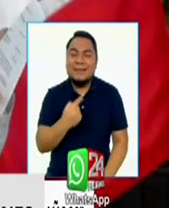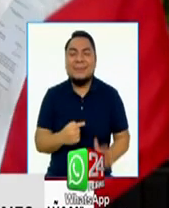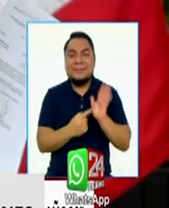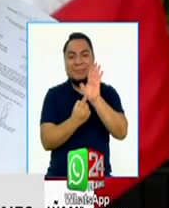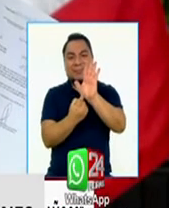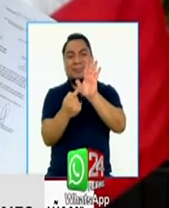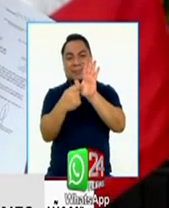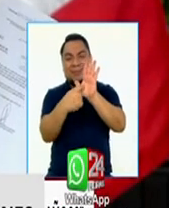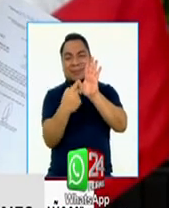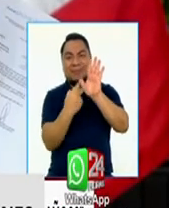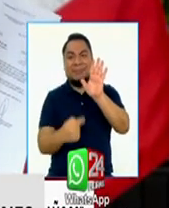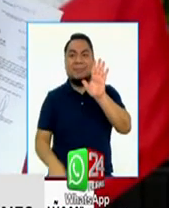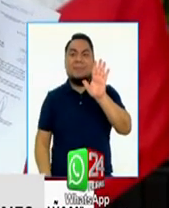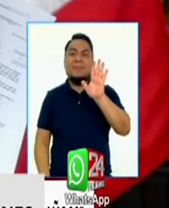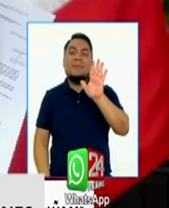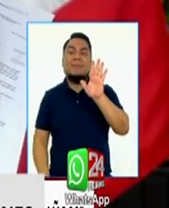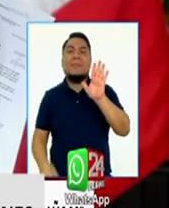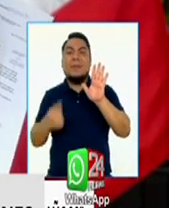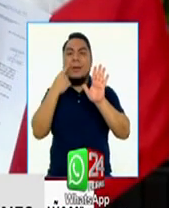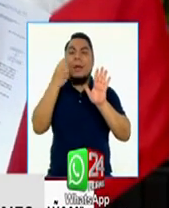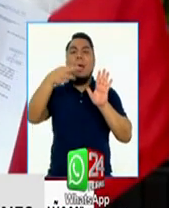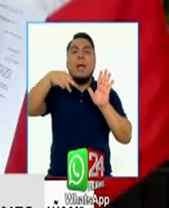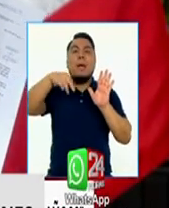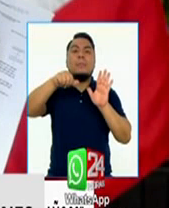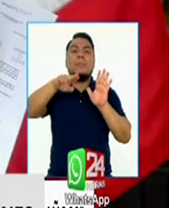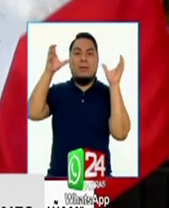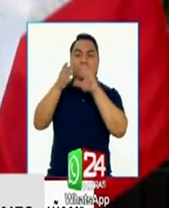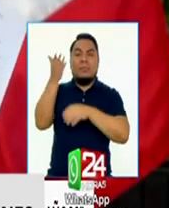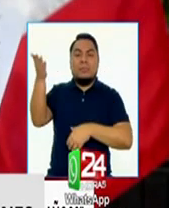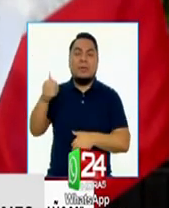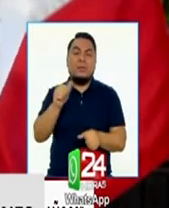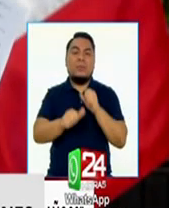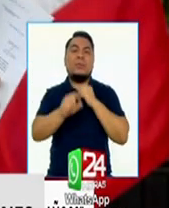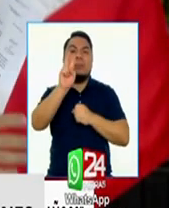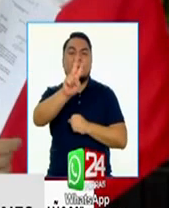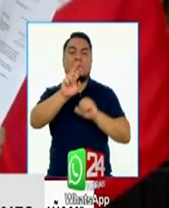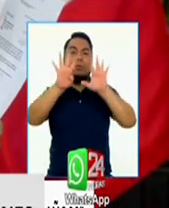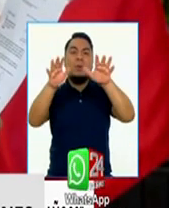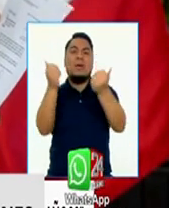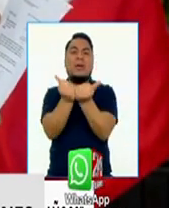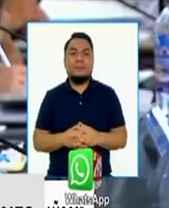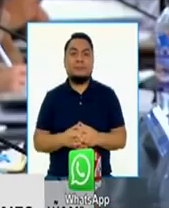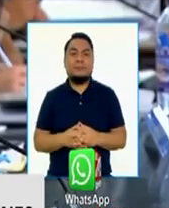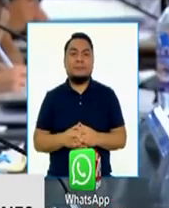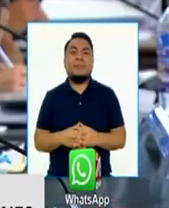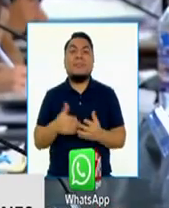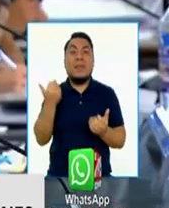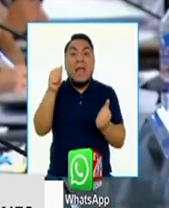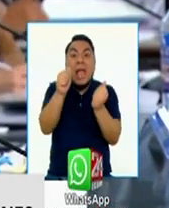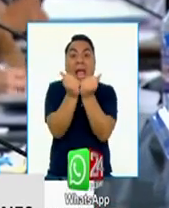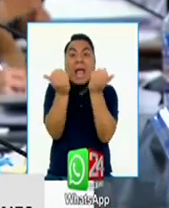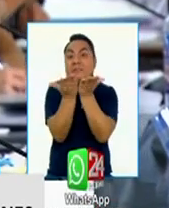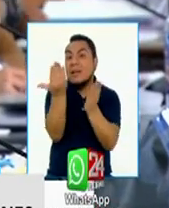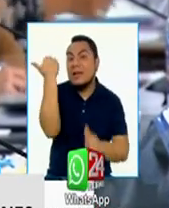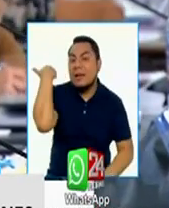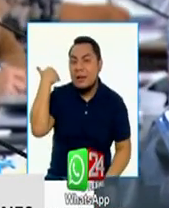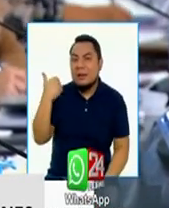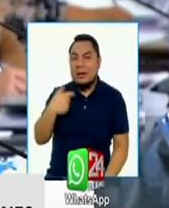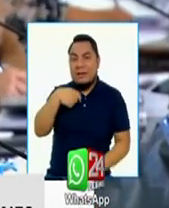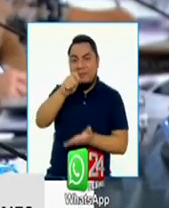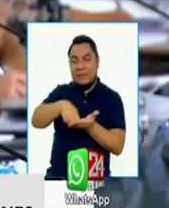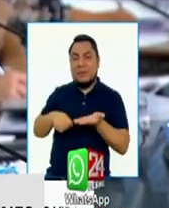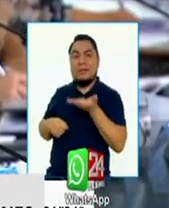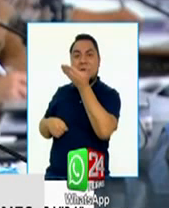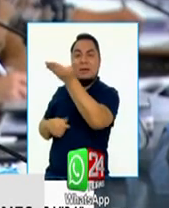señores. Señor Manuel Merino, fecha 29 de abril. La firma, en ese tiempo